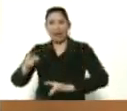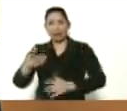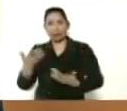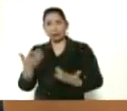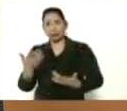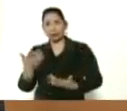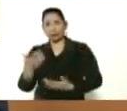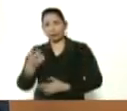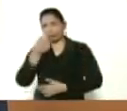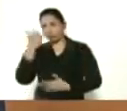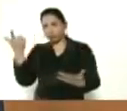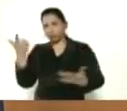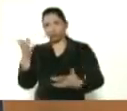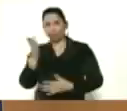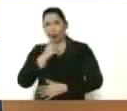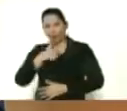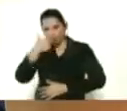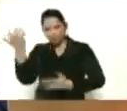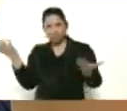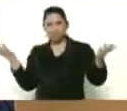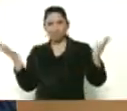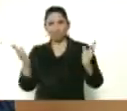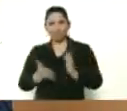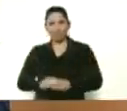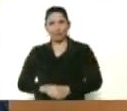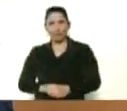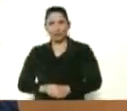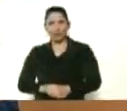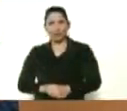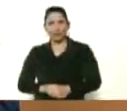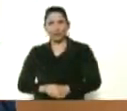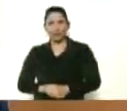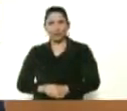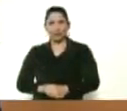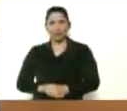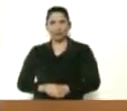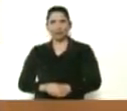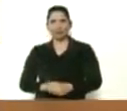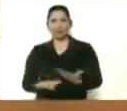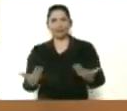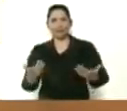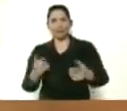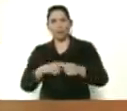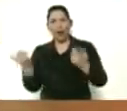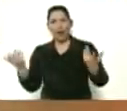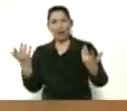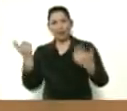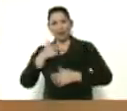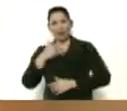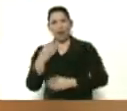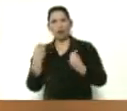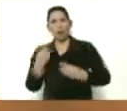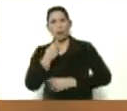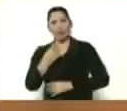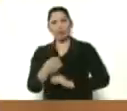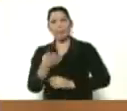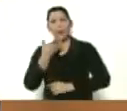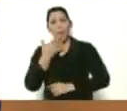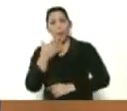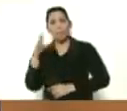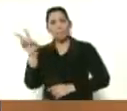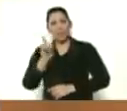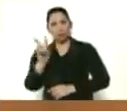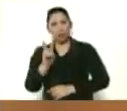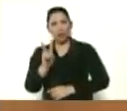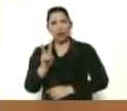son tan completamente fuera de la realidad. ¿Cómo van a decir que Venezuela se iba a convertir,